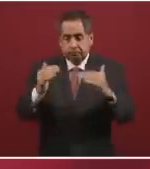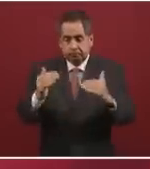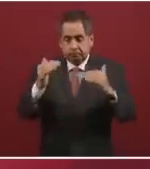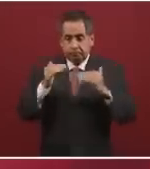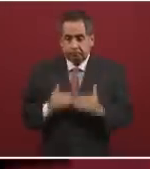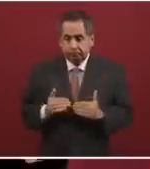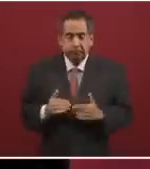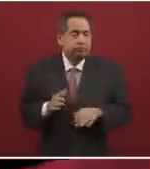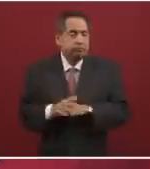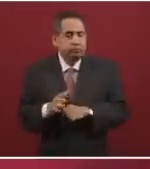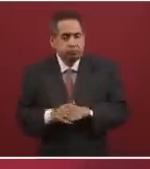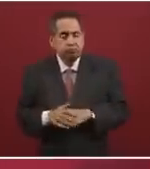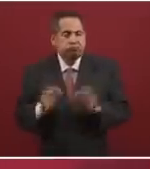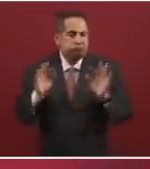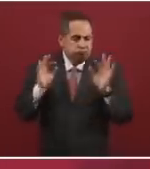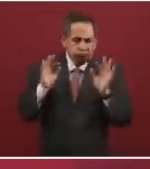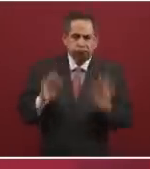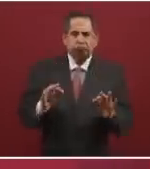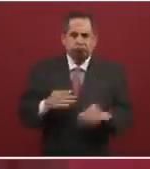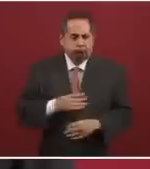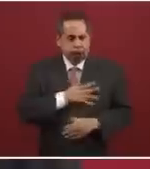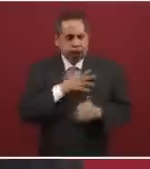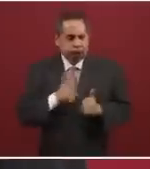ya hablamos, bienestar,